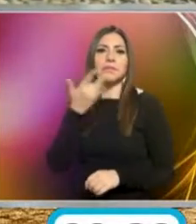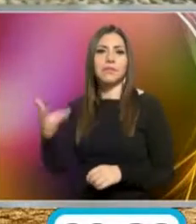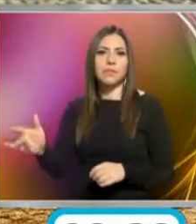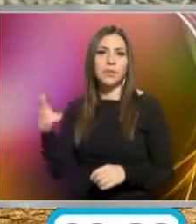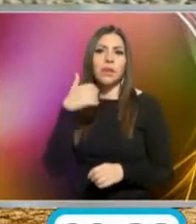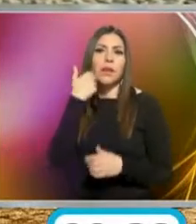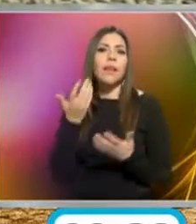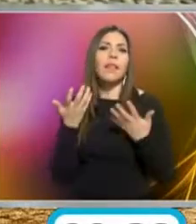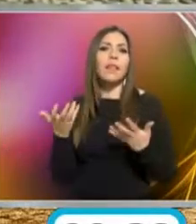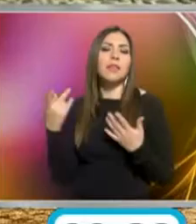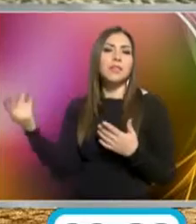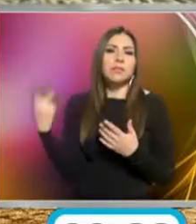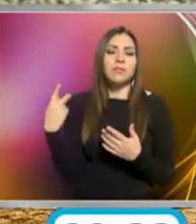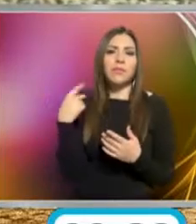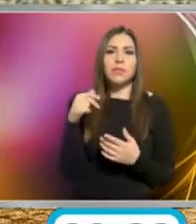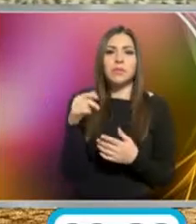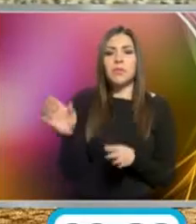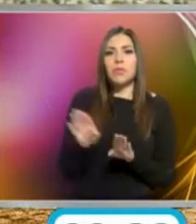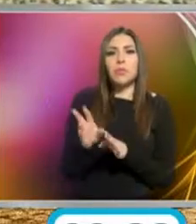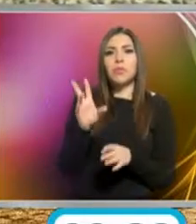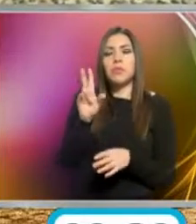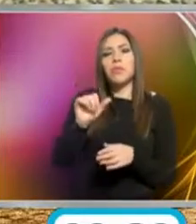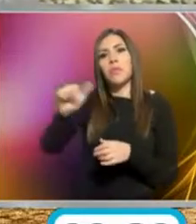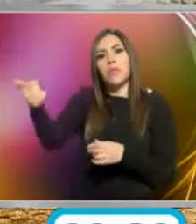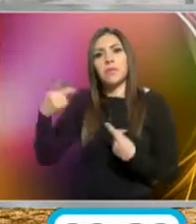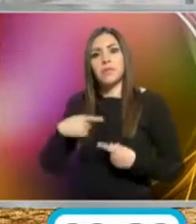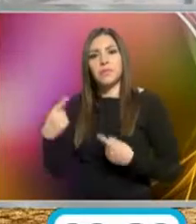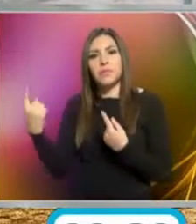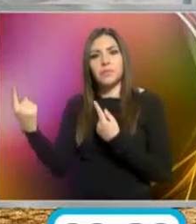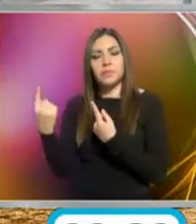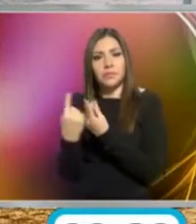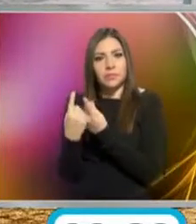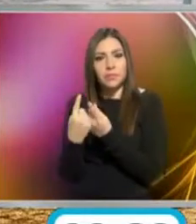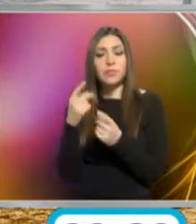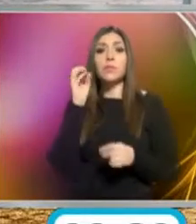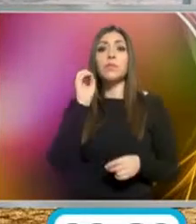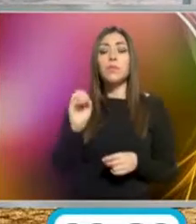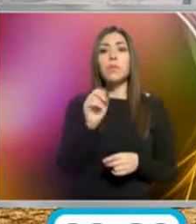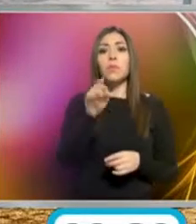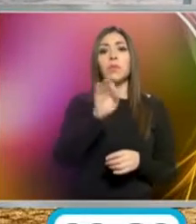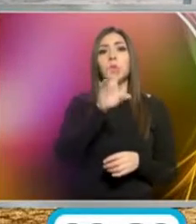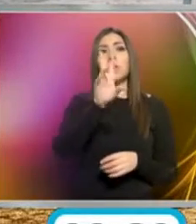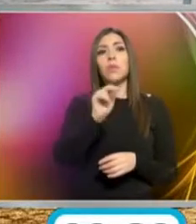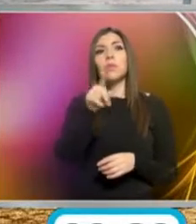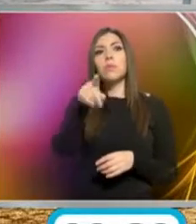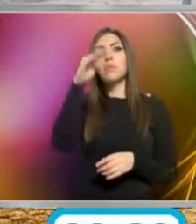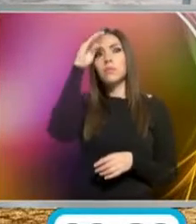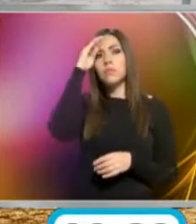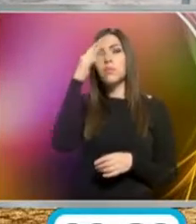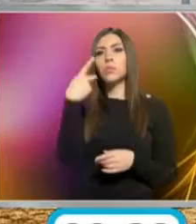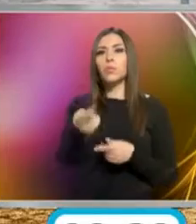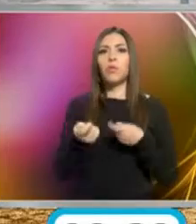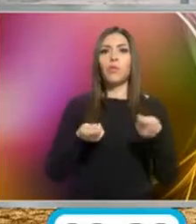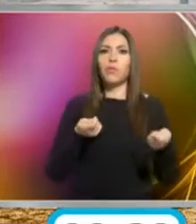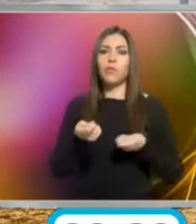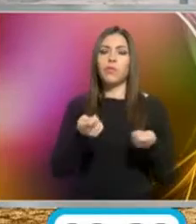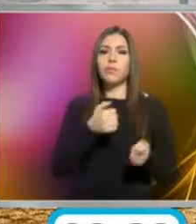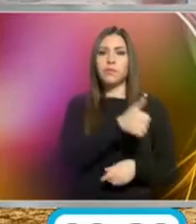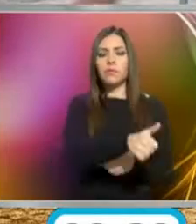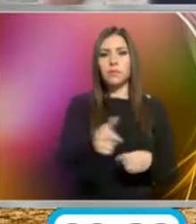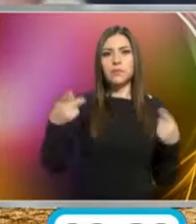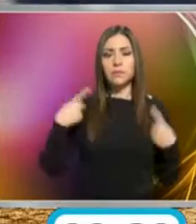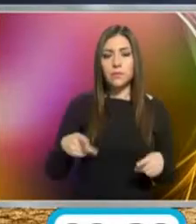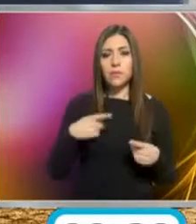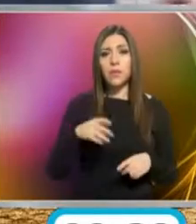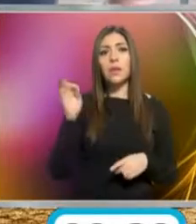fantasía o ese deseo. Sin embargo, tú puedes no sucumbir a esta tentación, porque pues tenemos control de impulsos. Claro. Lo que hace